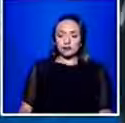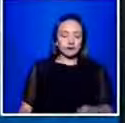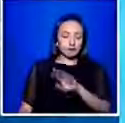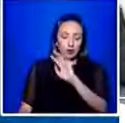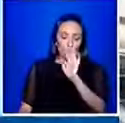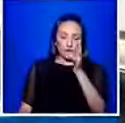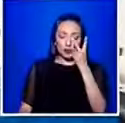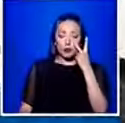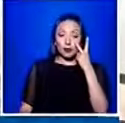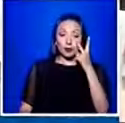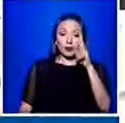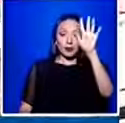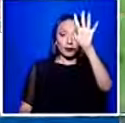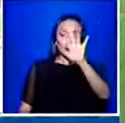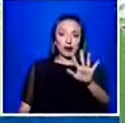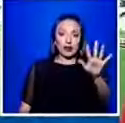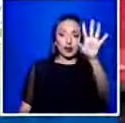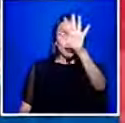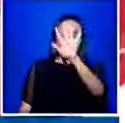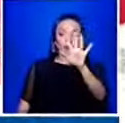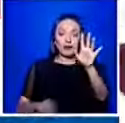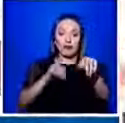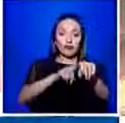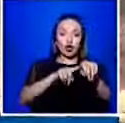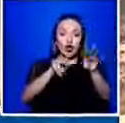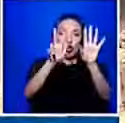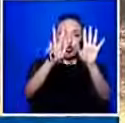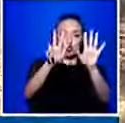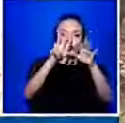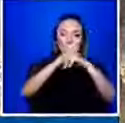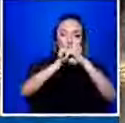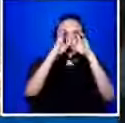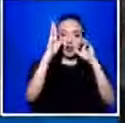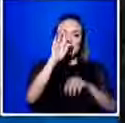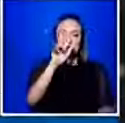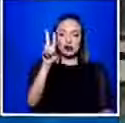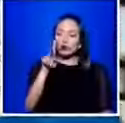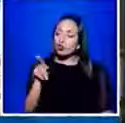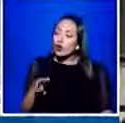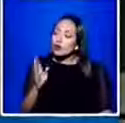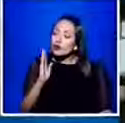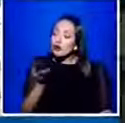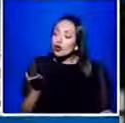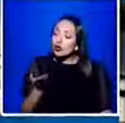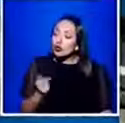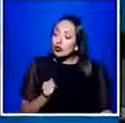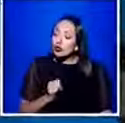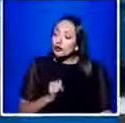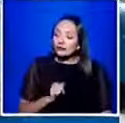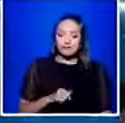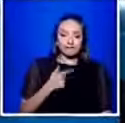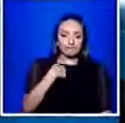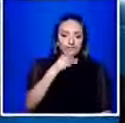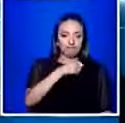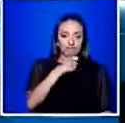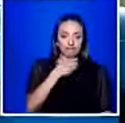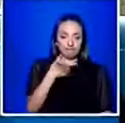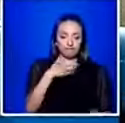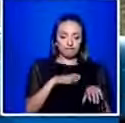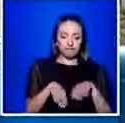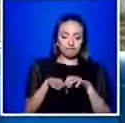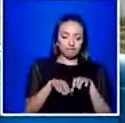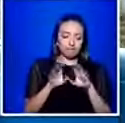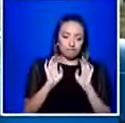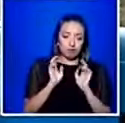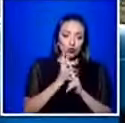imágenes en este momento. Son exactamente las 8:32. ¿A dónde se dirige, vecina, al trabajo? Sí, a mis actividades. Lo